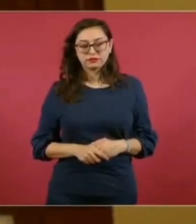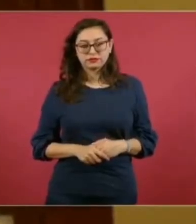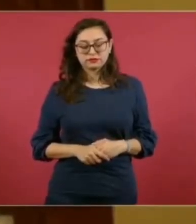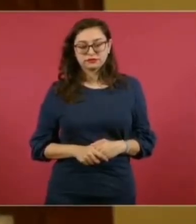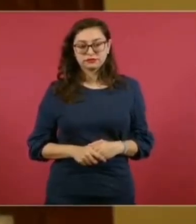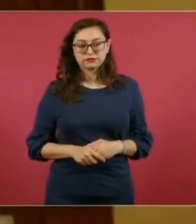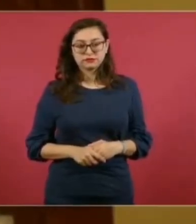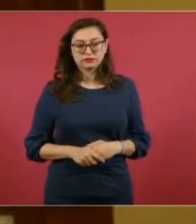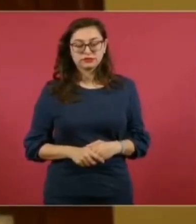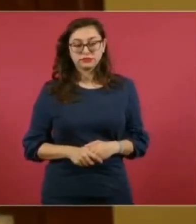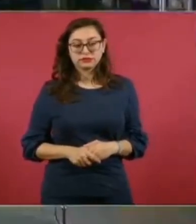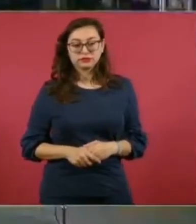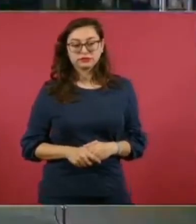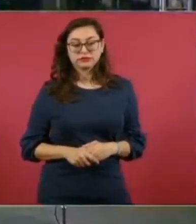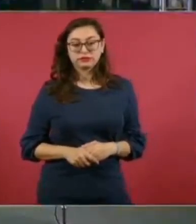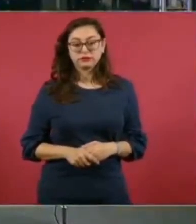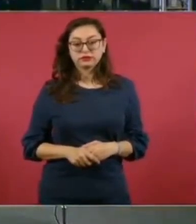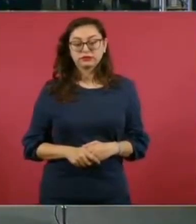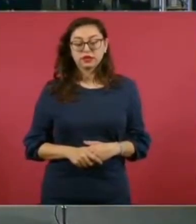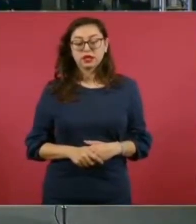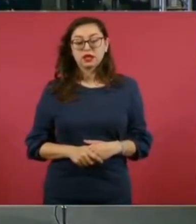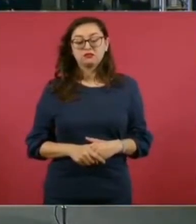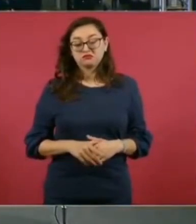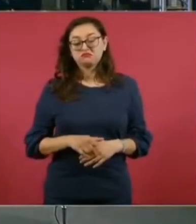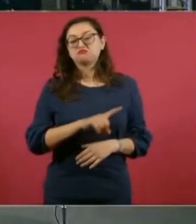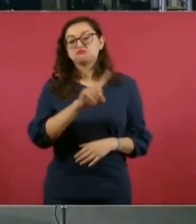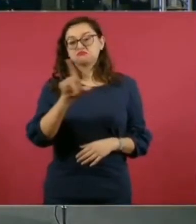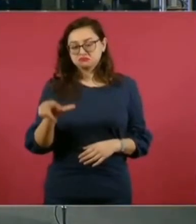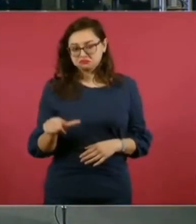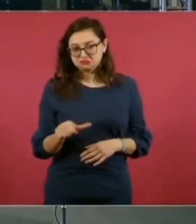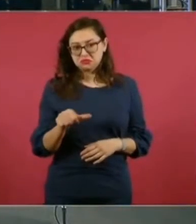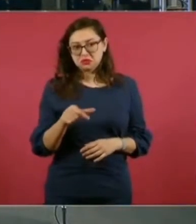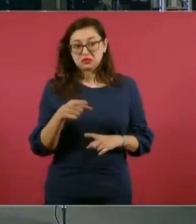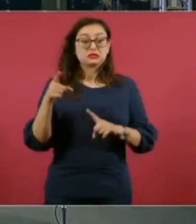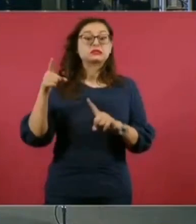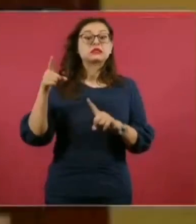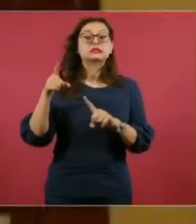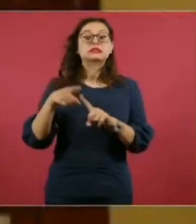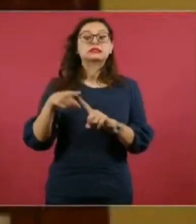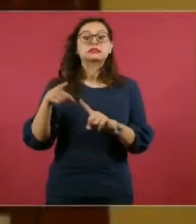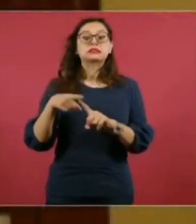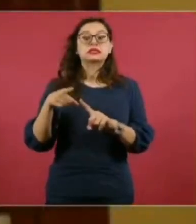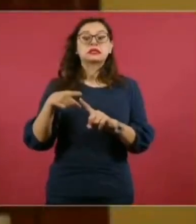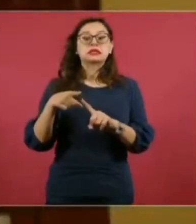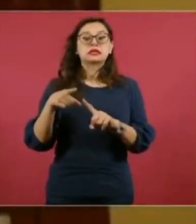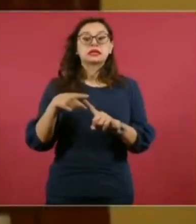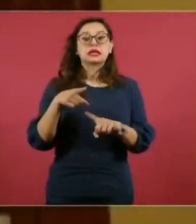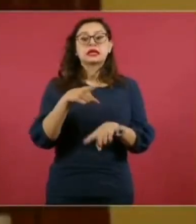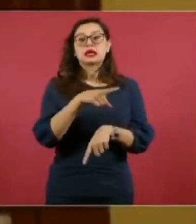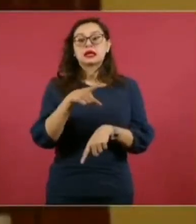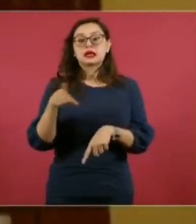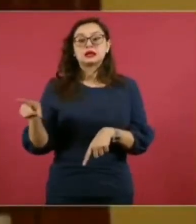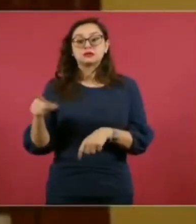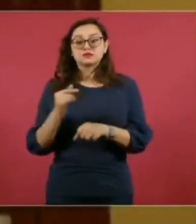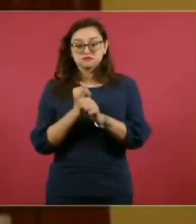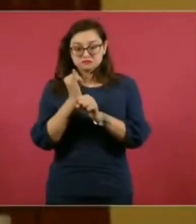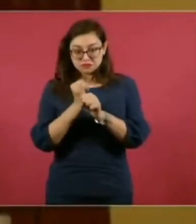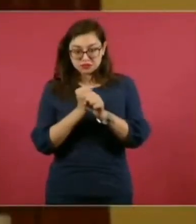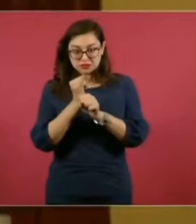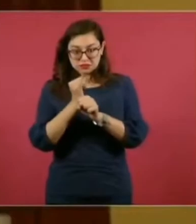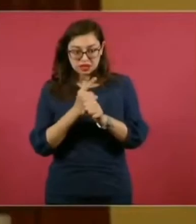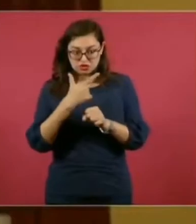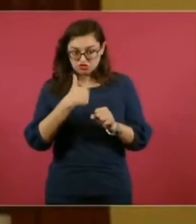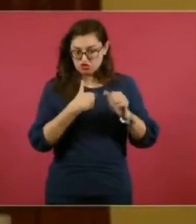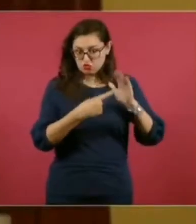no ustedes, va a quedar de tarea que nos digan cuáles fueron las reformas a la Constitución en